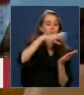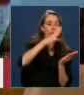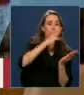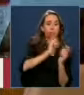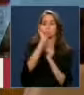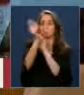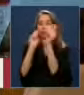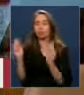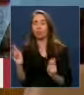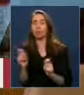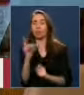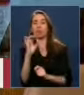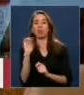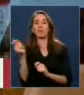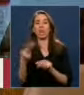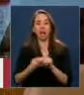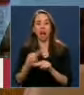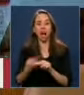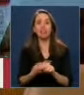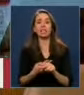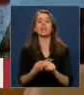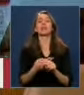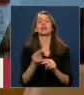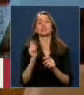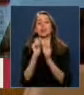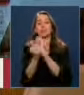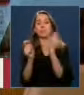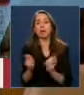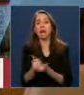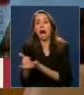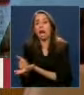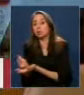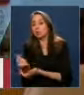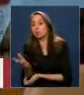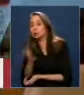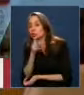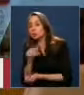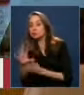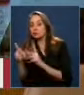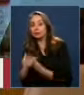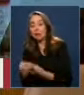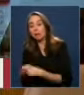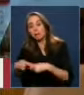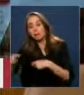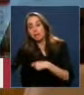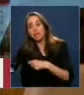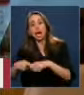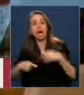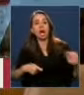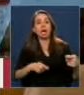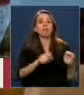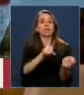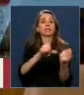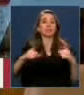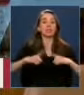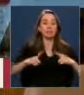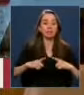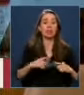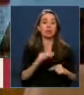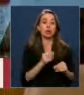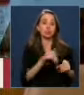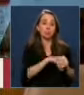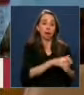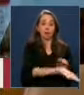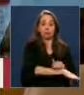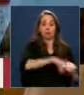casas, deudas, arriendo, pagar la salud, ayudar a la familia, a los que quedaron cesantes, juntar plata para el